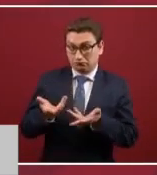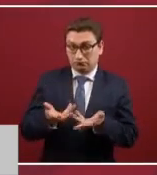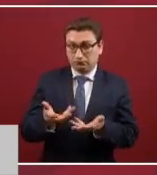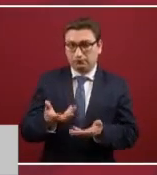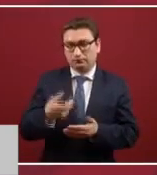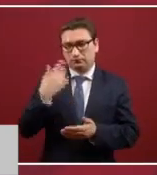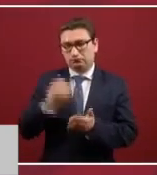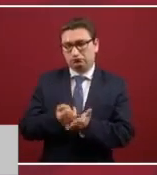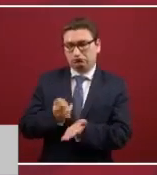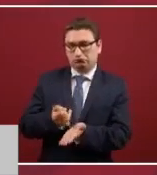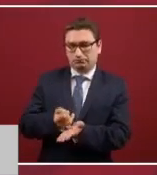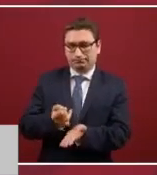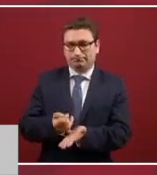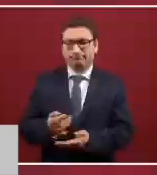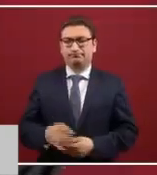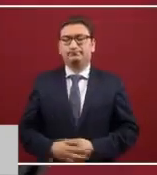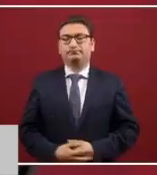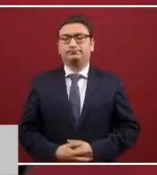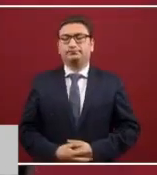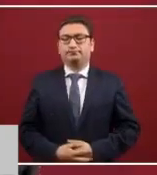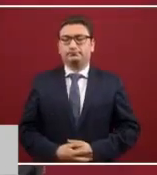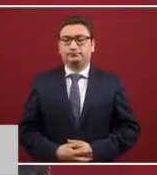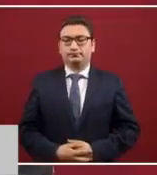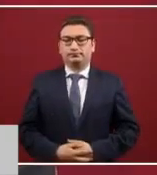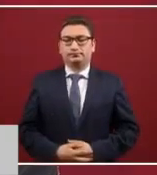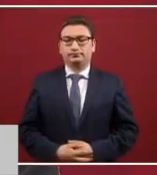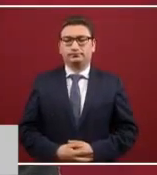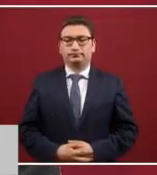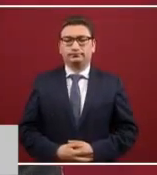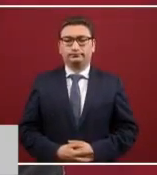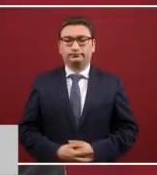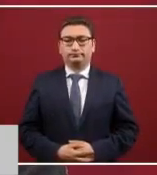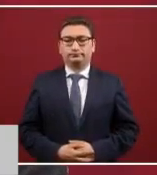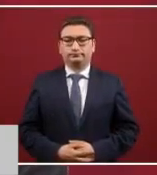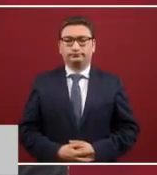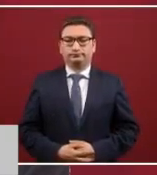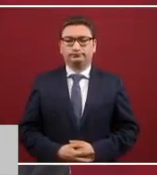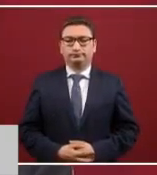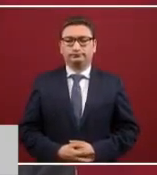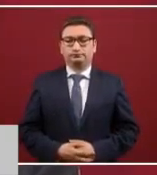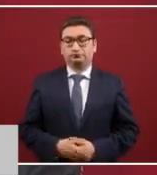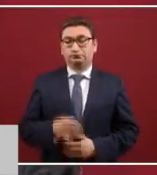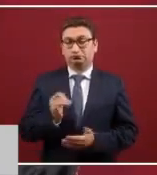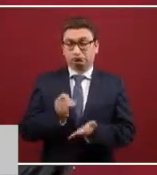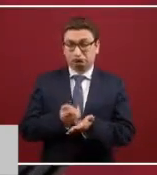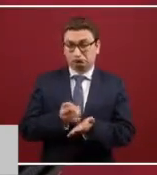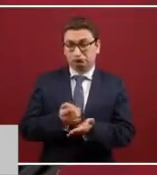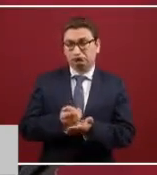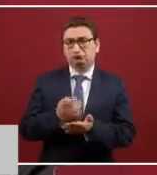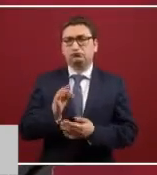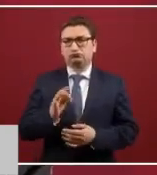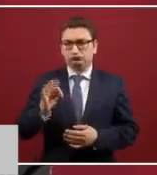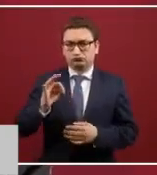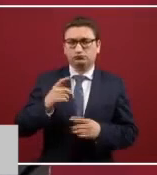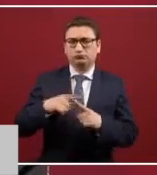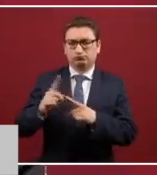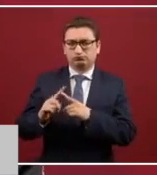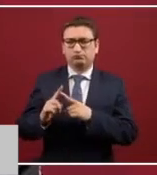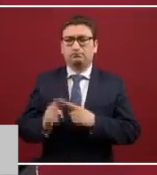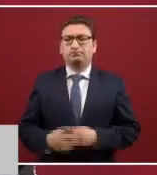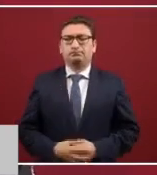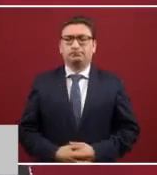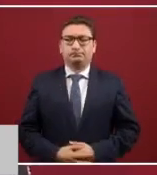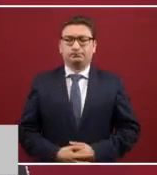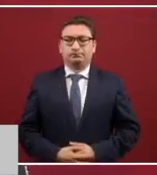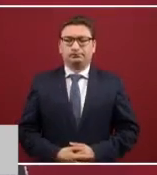México y a favor de la amistad con los Estados Unidos este sábado próximo a las 5 de la tarde en Tijuana, Baja California. Invita a los gobernadores de todos